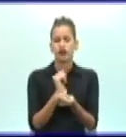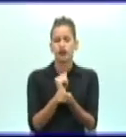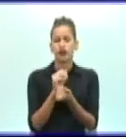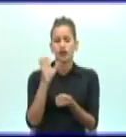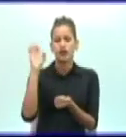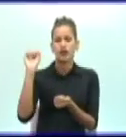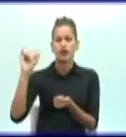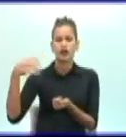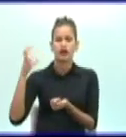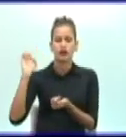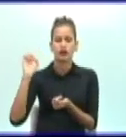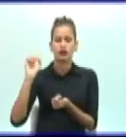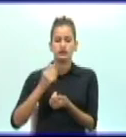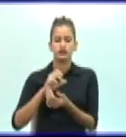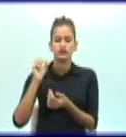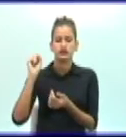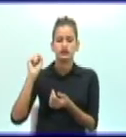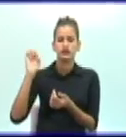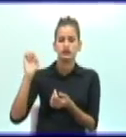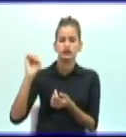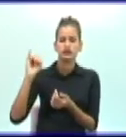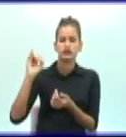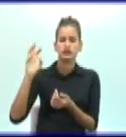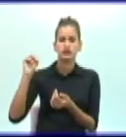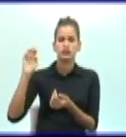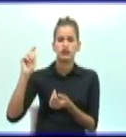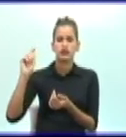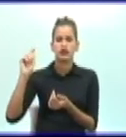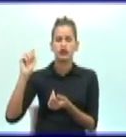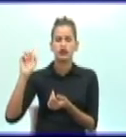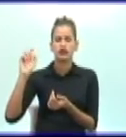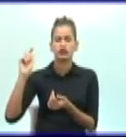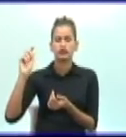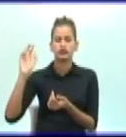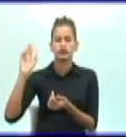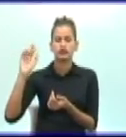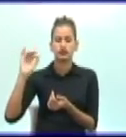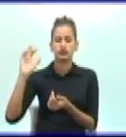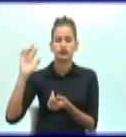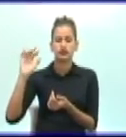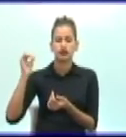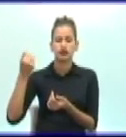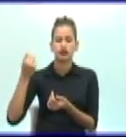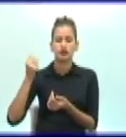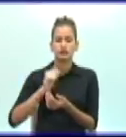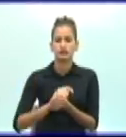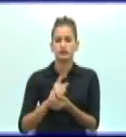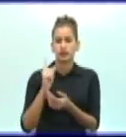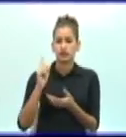figura. Esta es una figura simétrica. Observen.